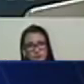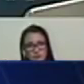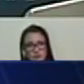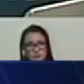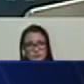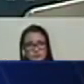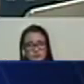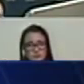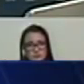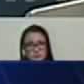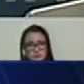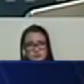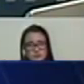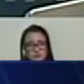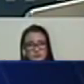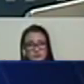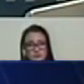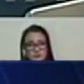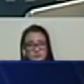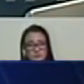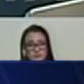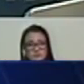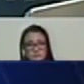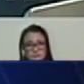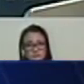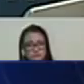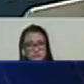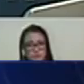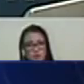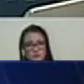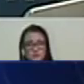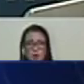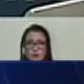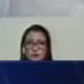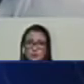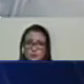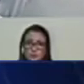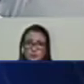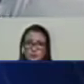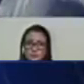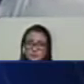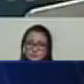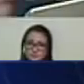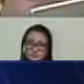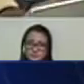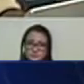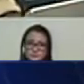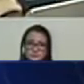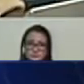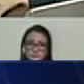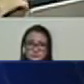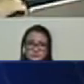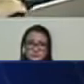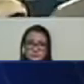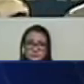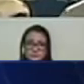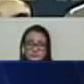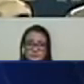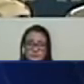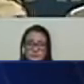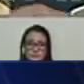Voto a voto, porcentaje a porcentaje, número a número. La receta, el récipe,